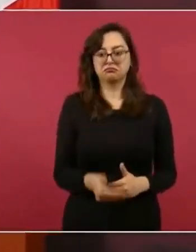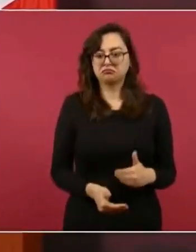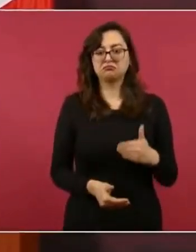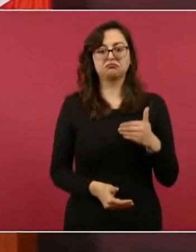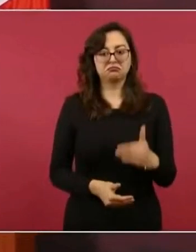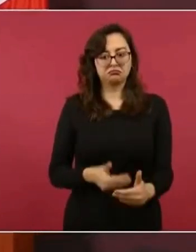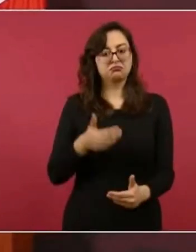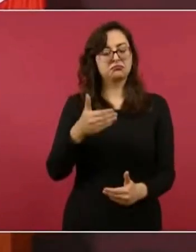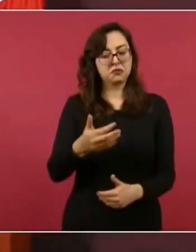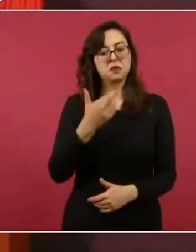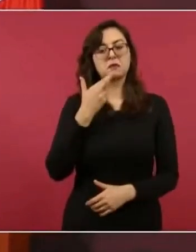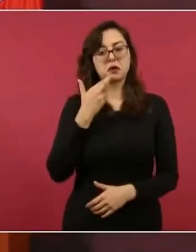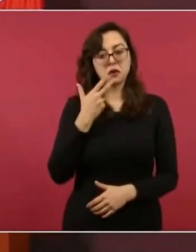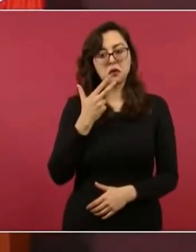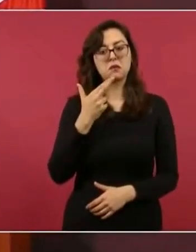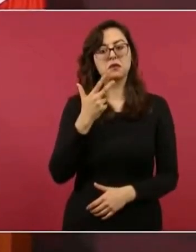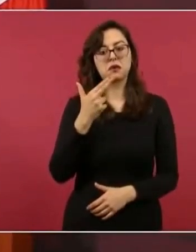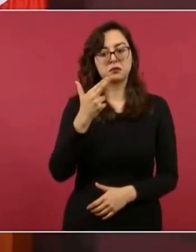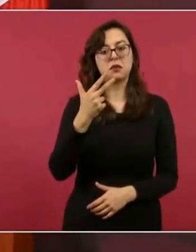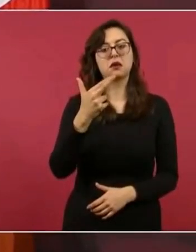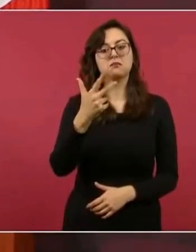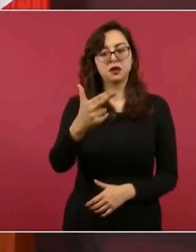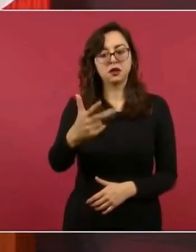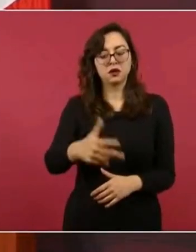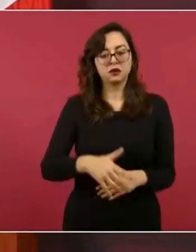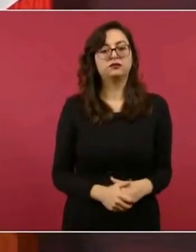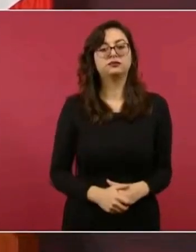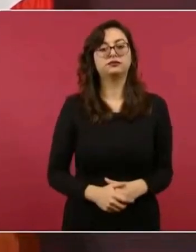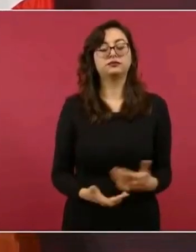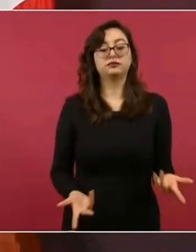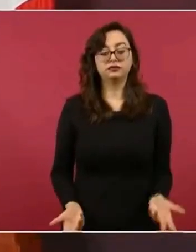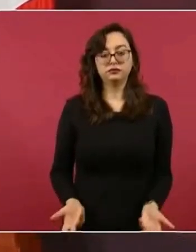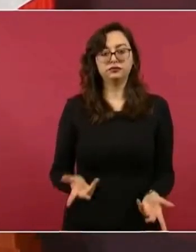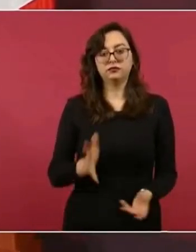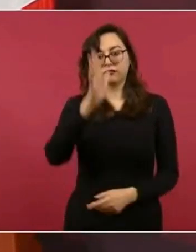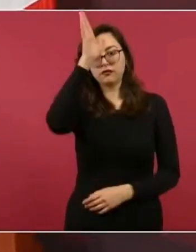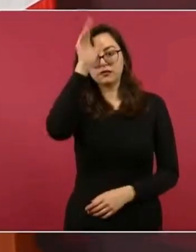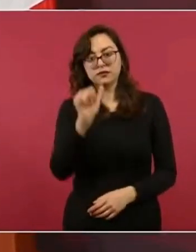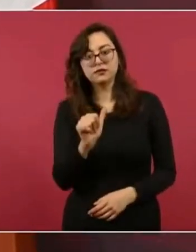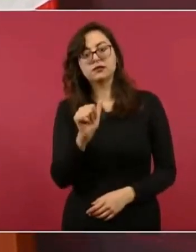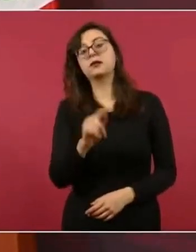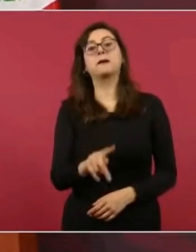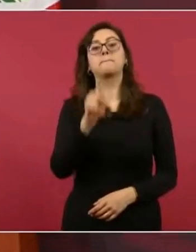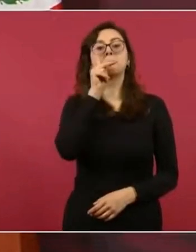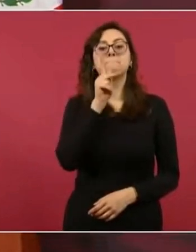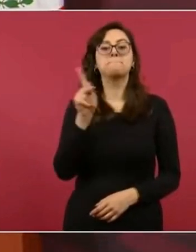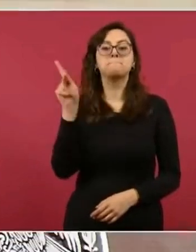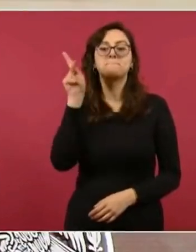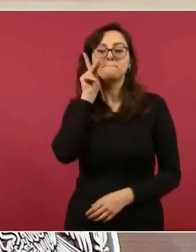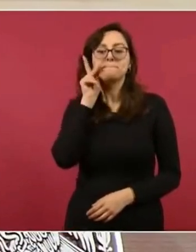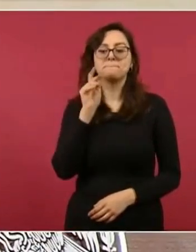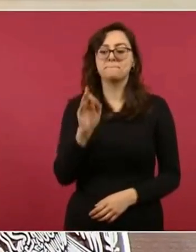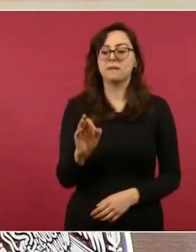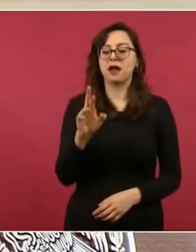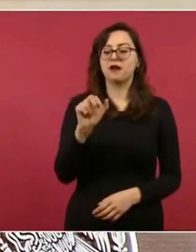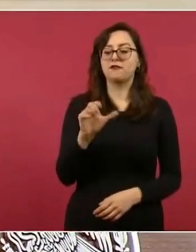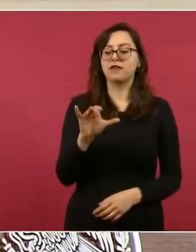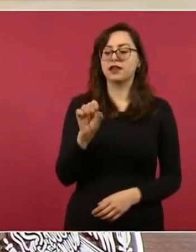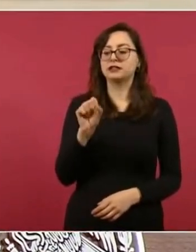hubo un acuerdo, intervino hasta el Papa Francisco. Bueno, visitó